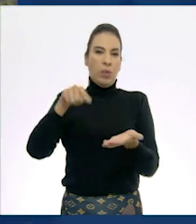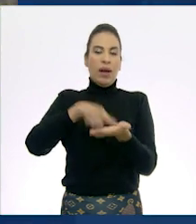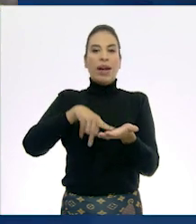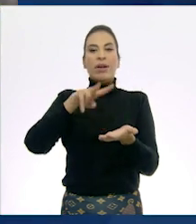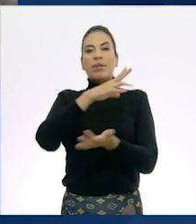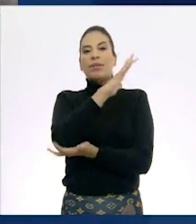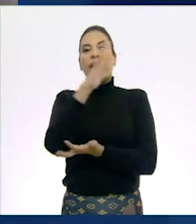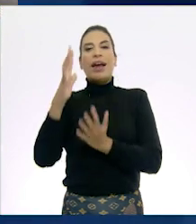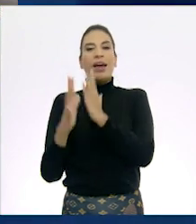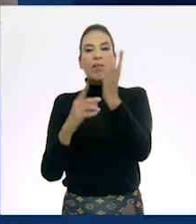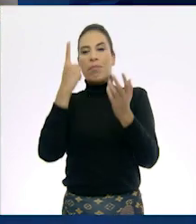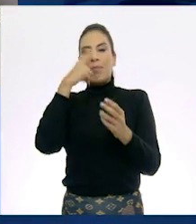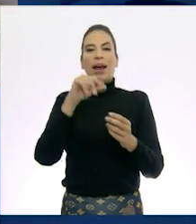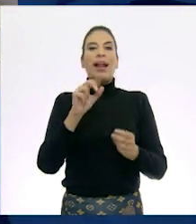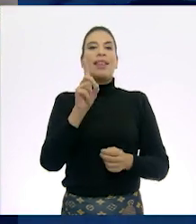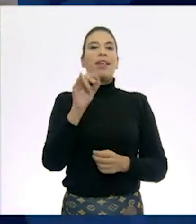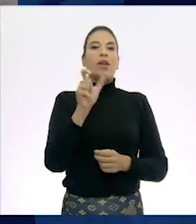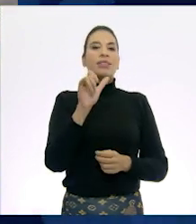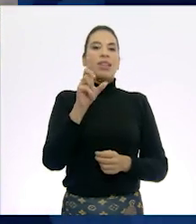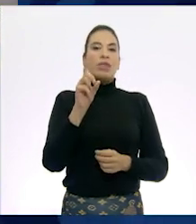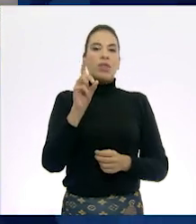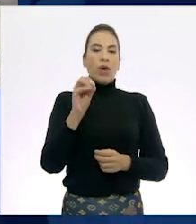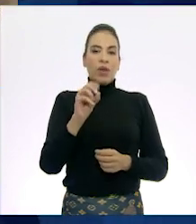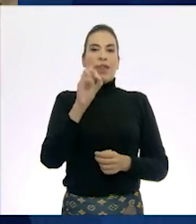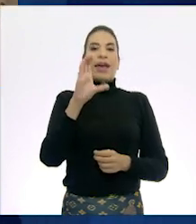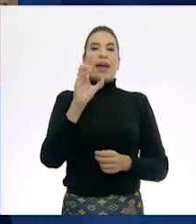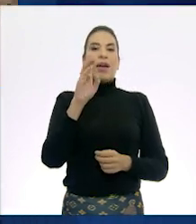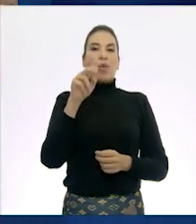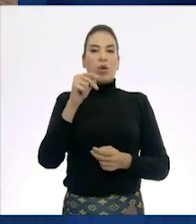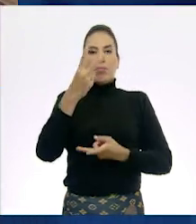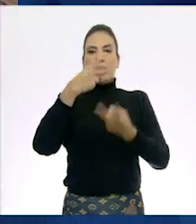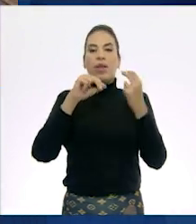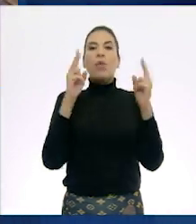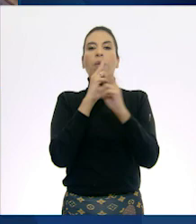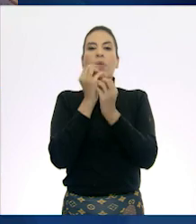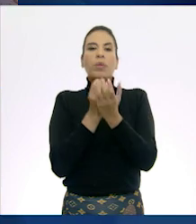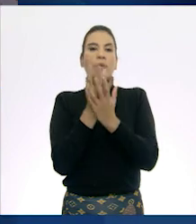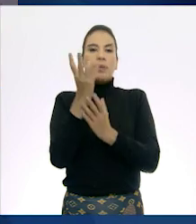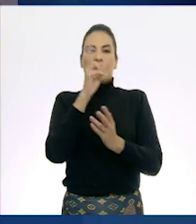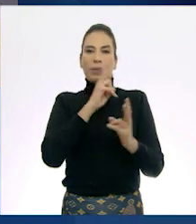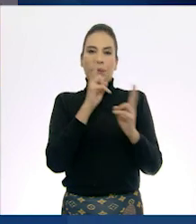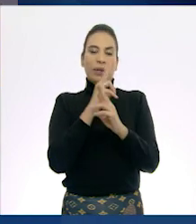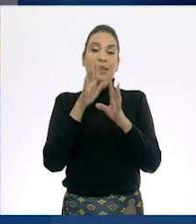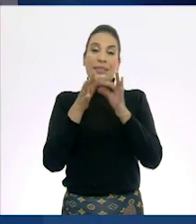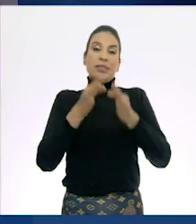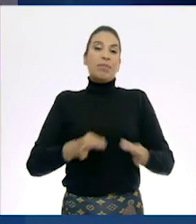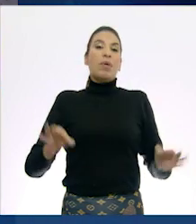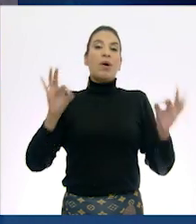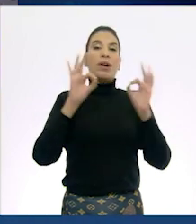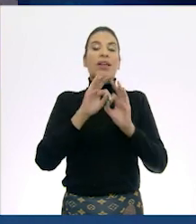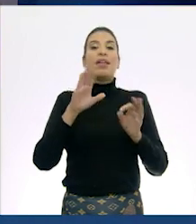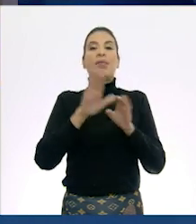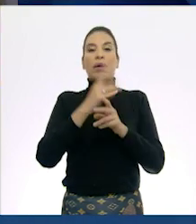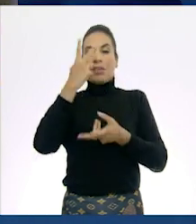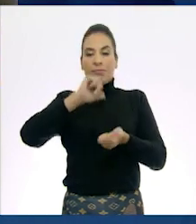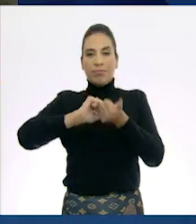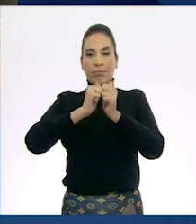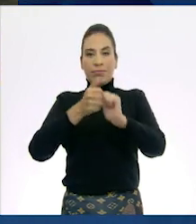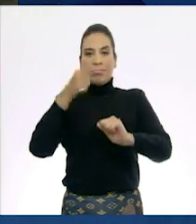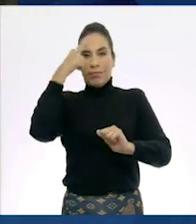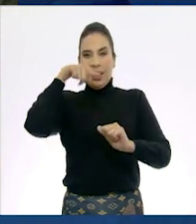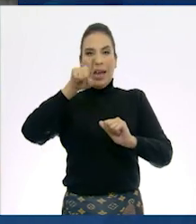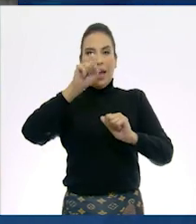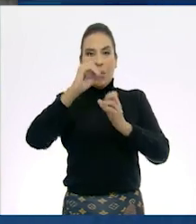que captan dióxido de carbono y liberan oxígeno, y que son determinantes en la captación e infiltración del agua